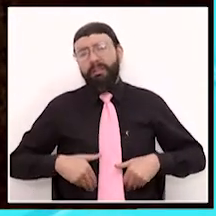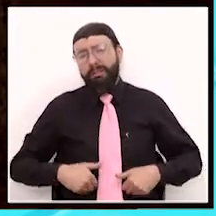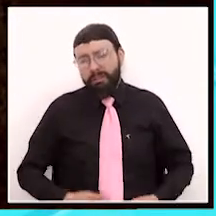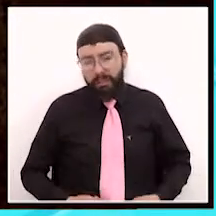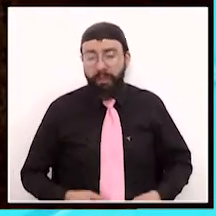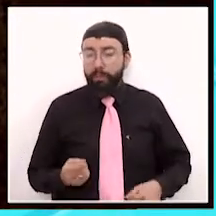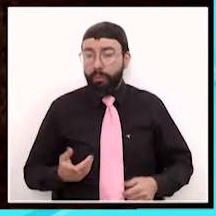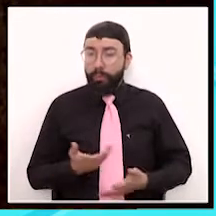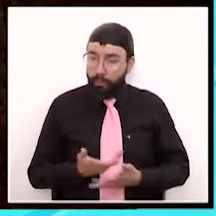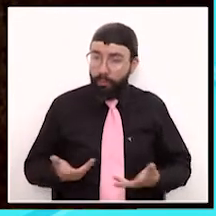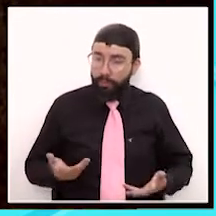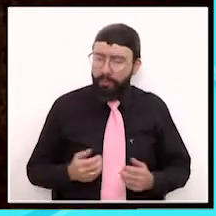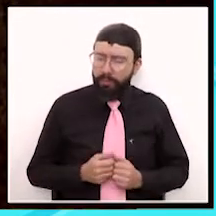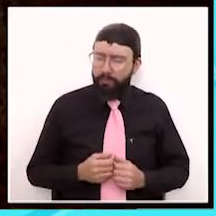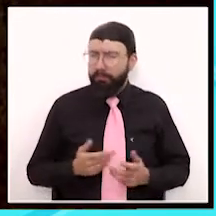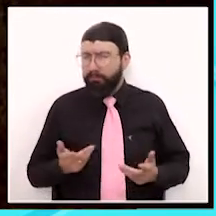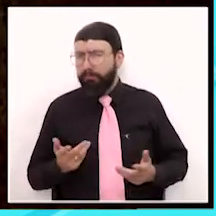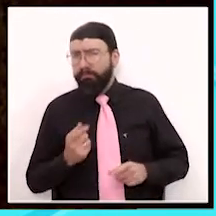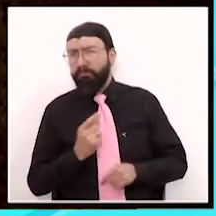Entonces,